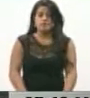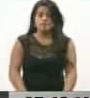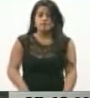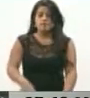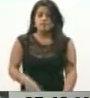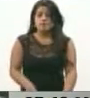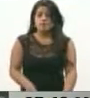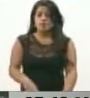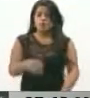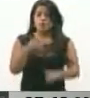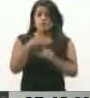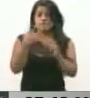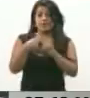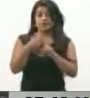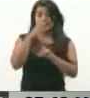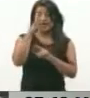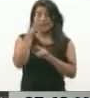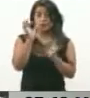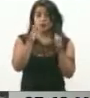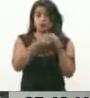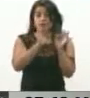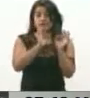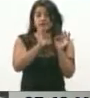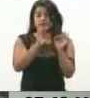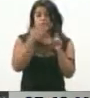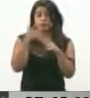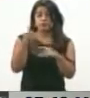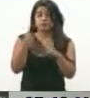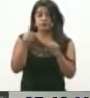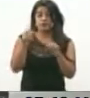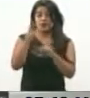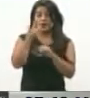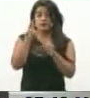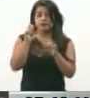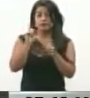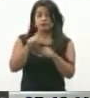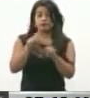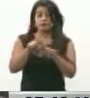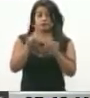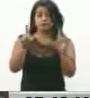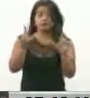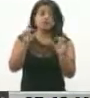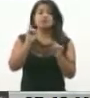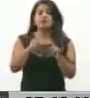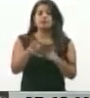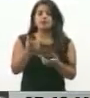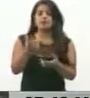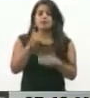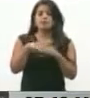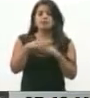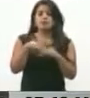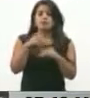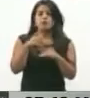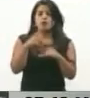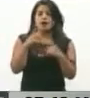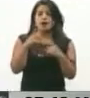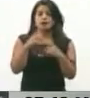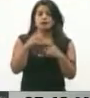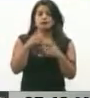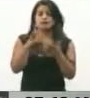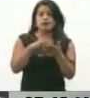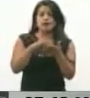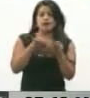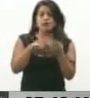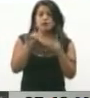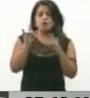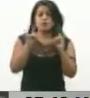todos los países. El ITESCA. Cuando uno ve un canal por cable y abre la tecnología interactiva, tienes que tener asociado a eso la tablet, el